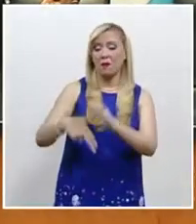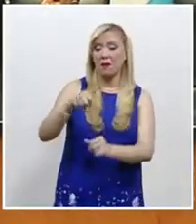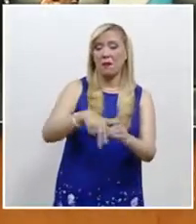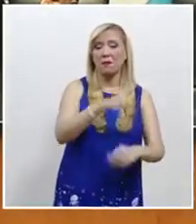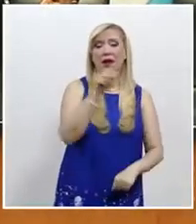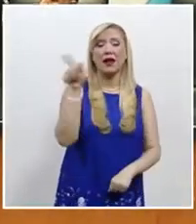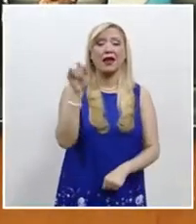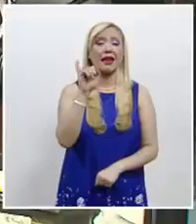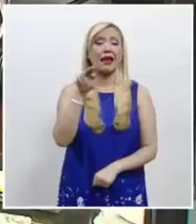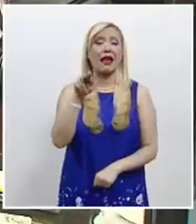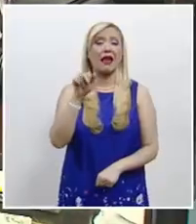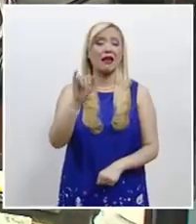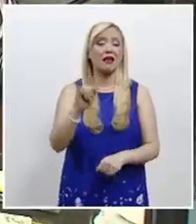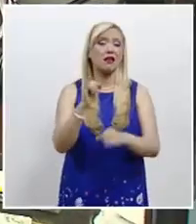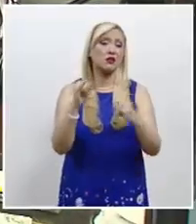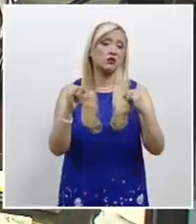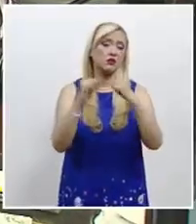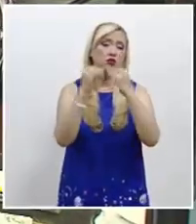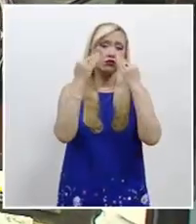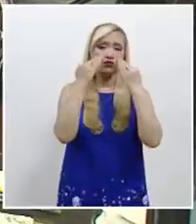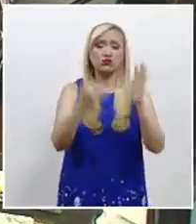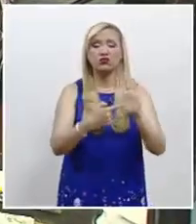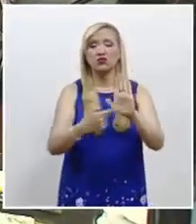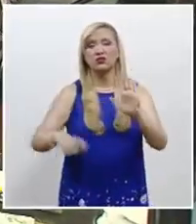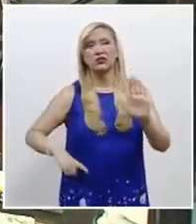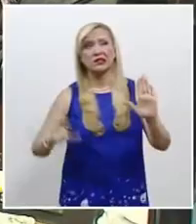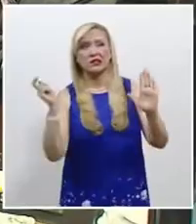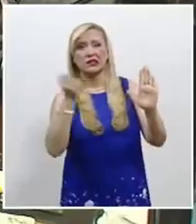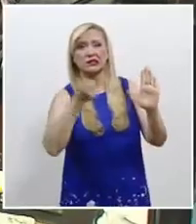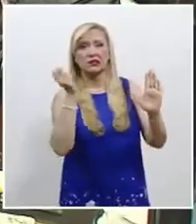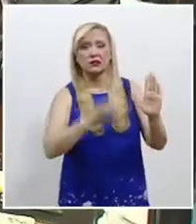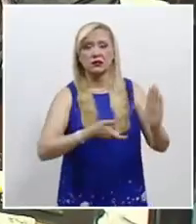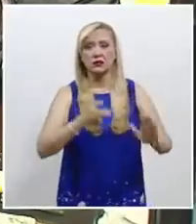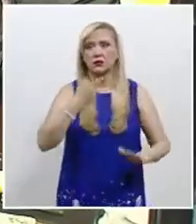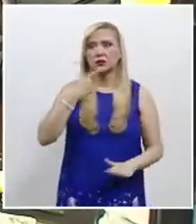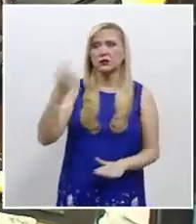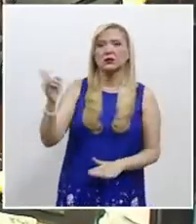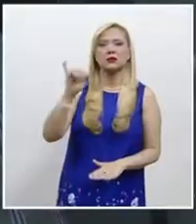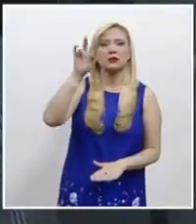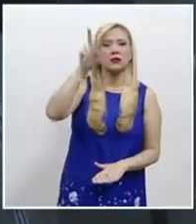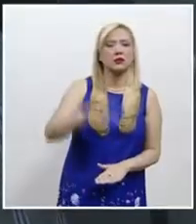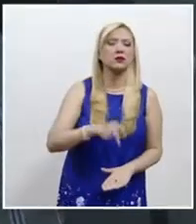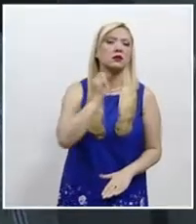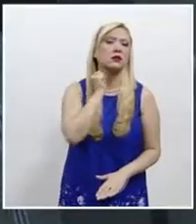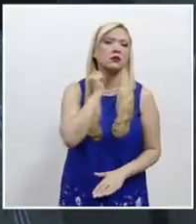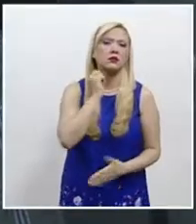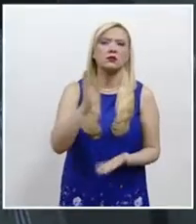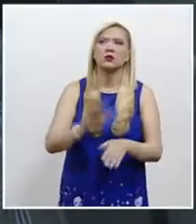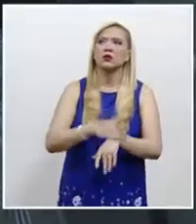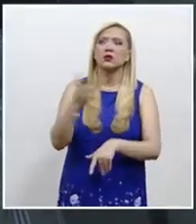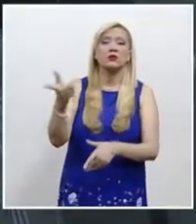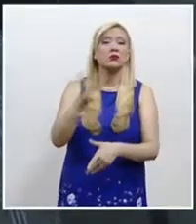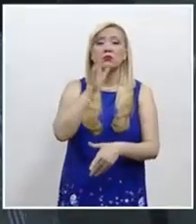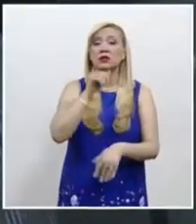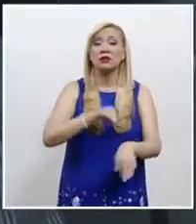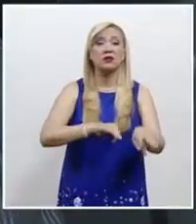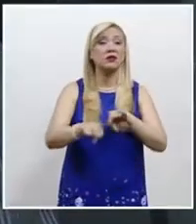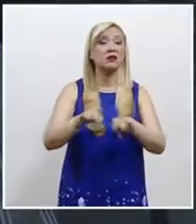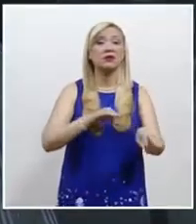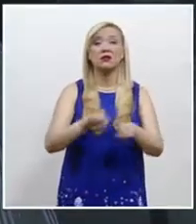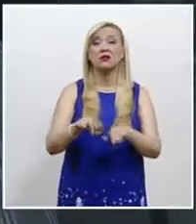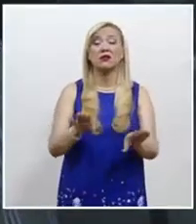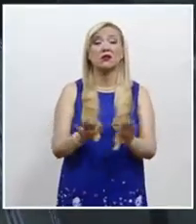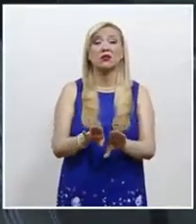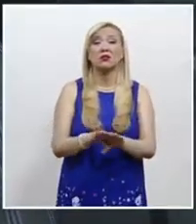correspondiente, aseguró el senador Germán Martínez. Ello permitirá poner fin a la parálisis en la que se encuentra el INAI ante la falta de